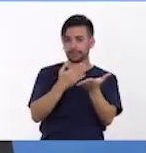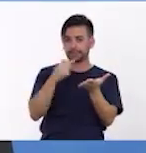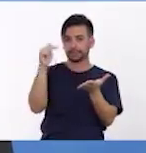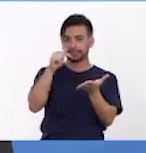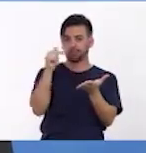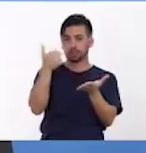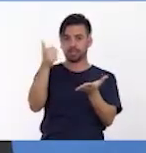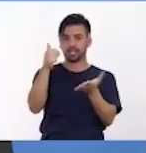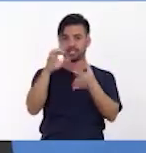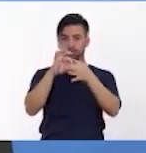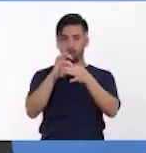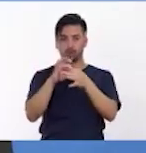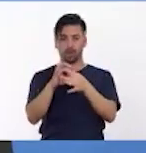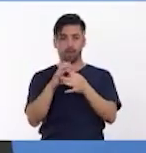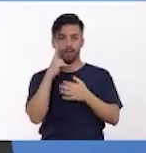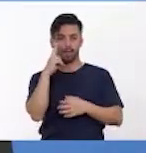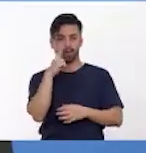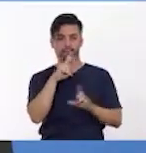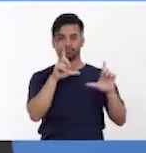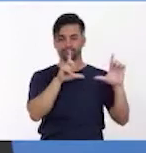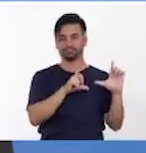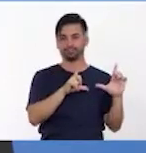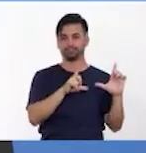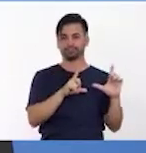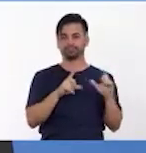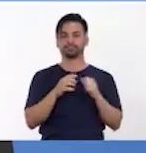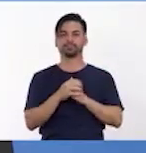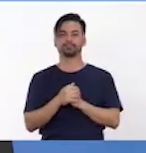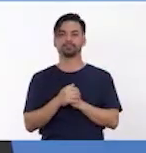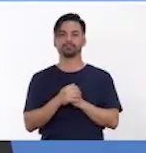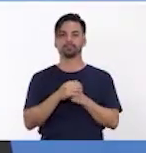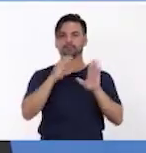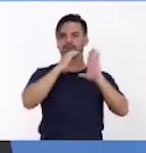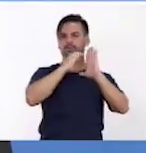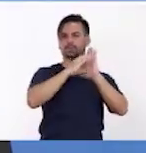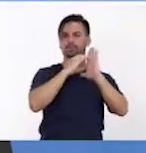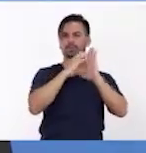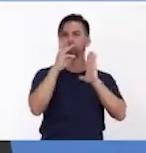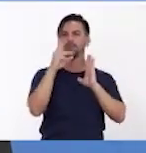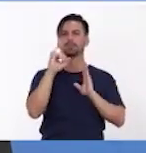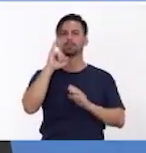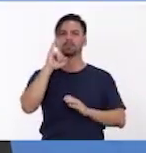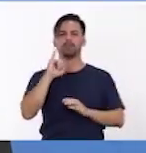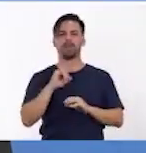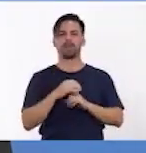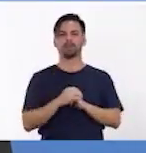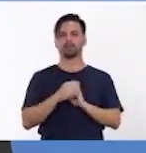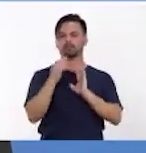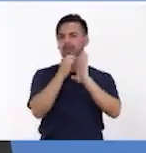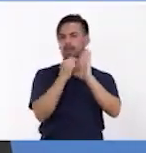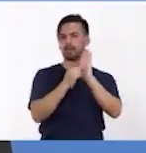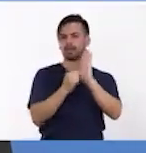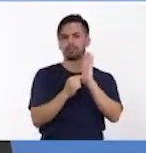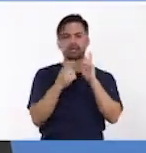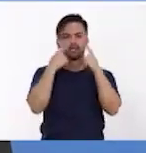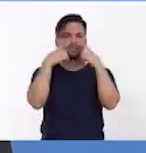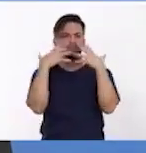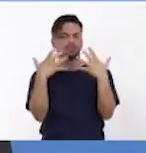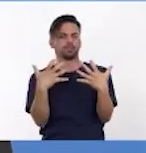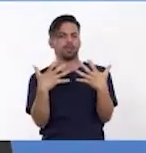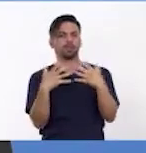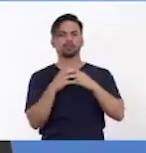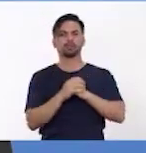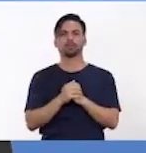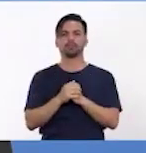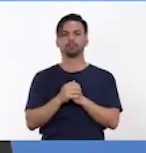es que enseñamos siempre, en la unidad 6. Ahí van a encontrar todos estos elementos, la importancia precisamente de